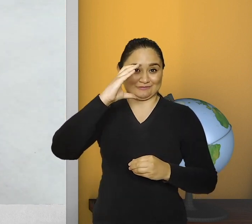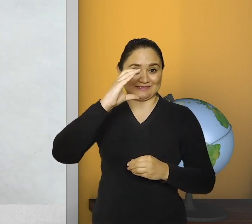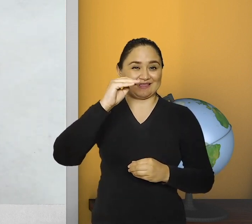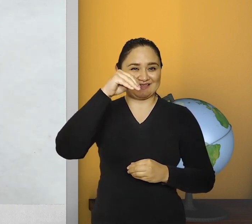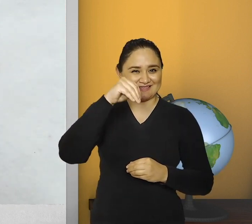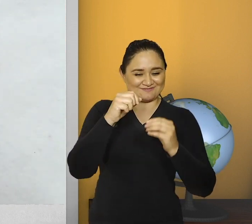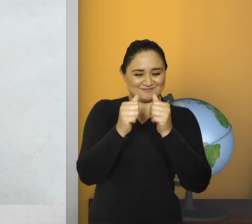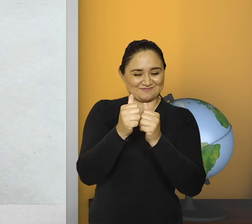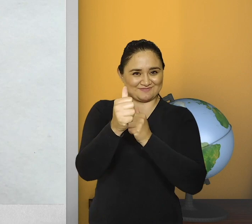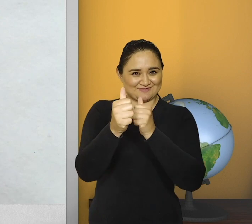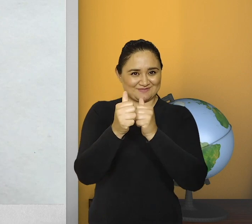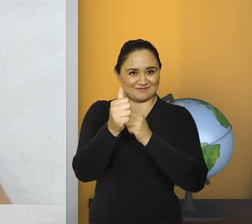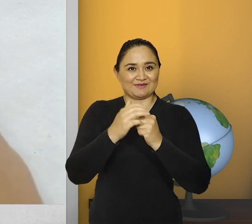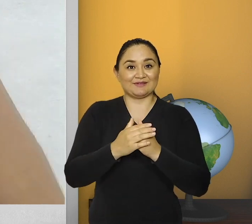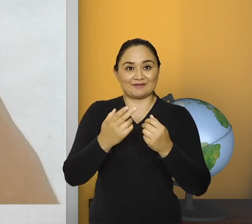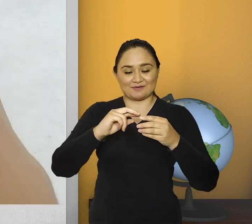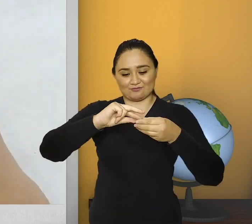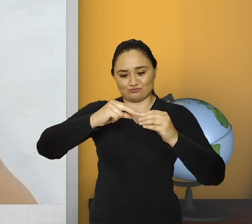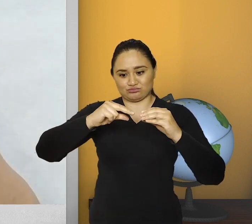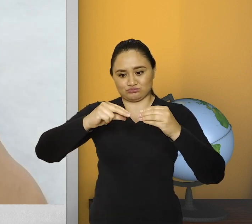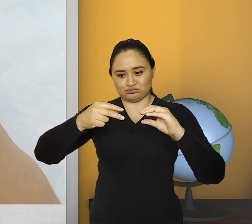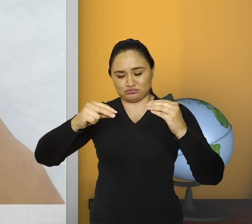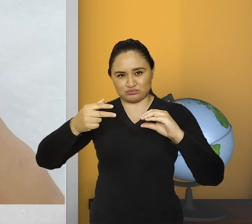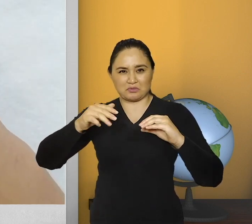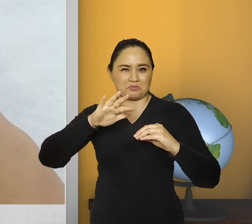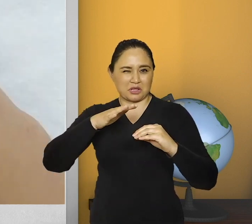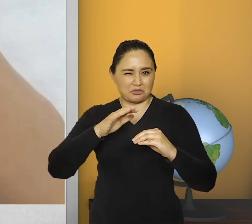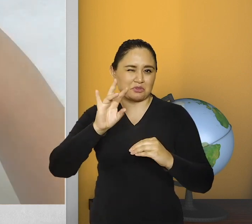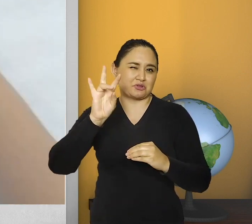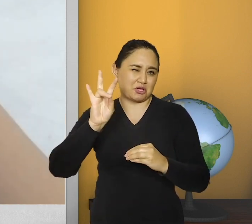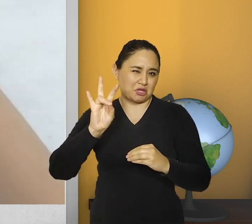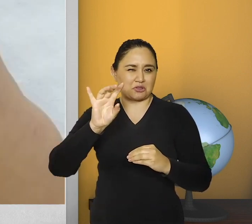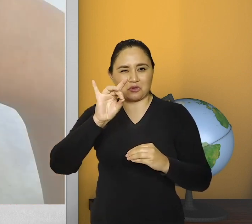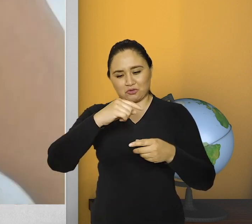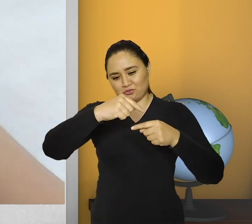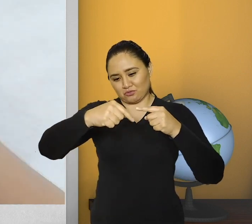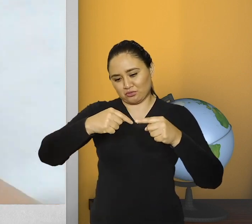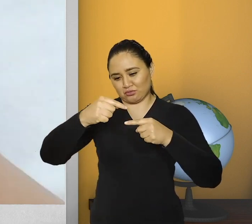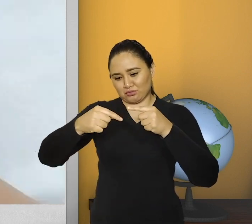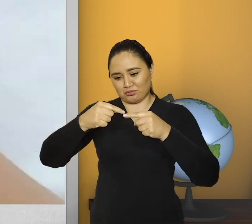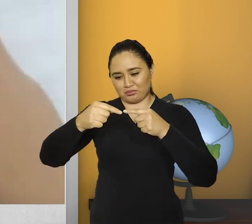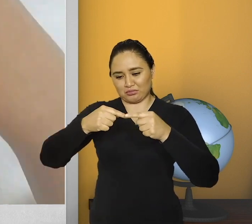centímetros y enrollándolo de 7 a 8 vueltas.